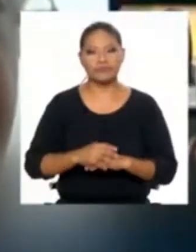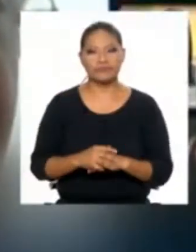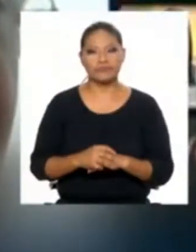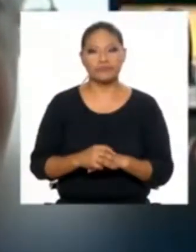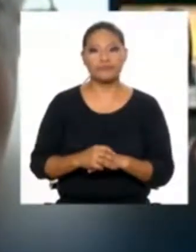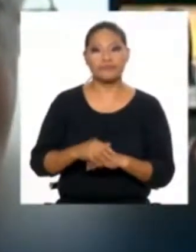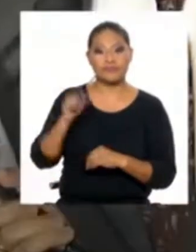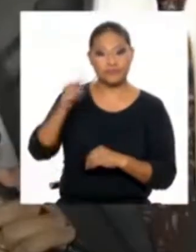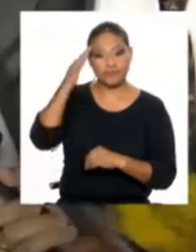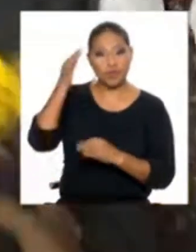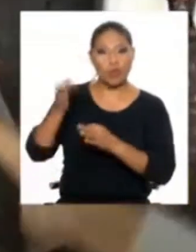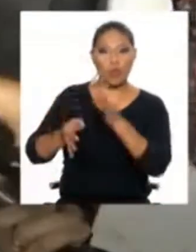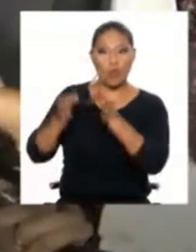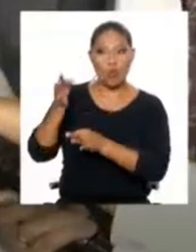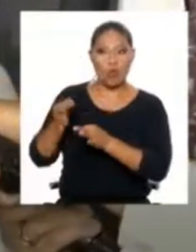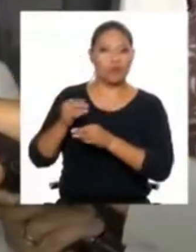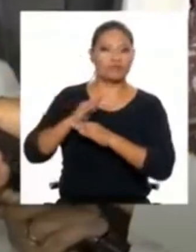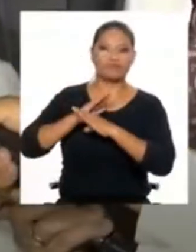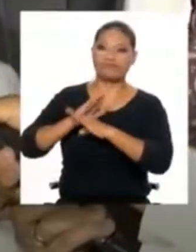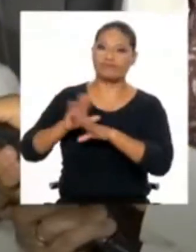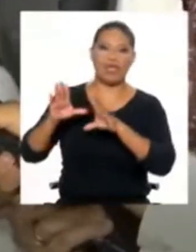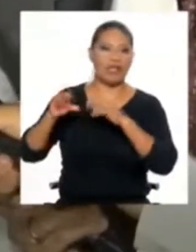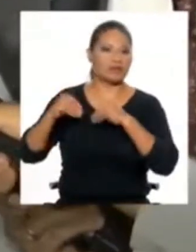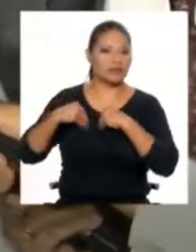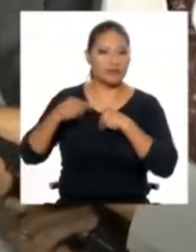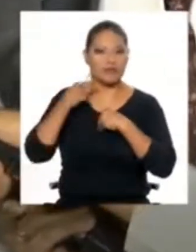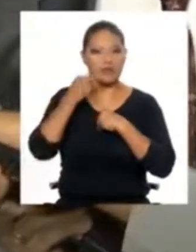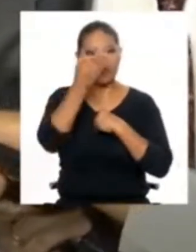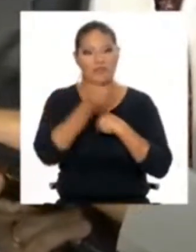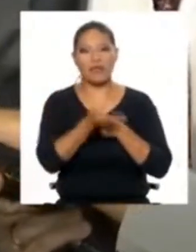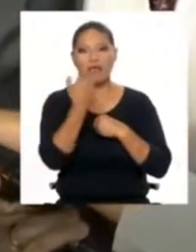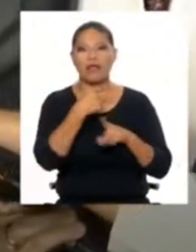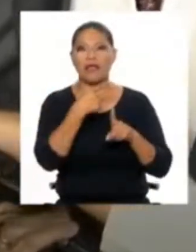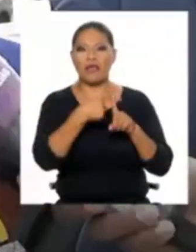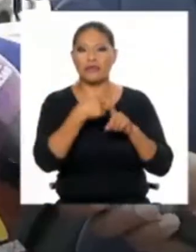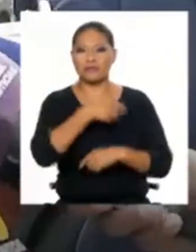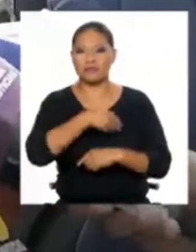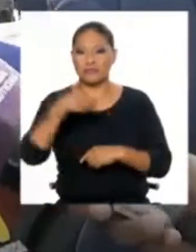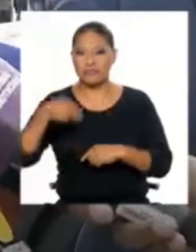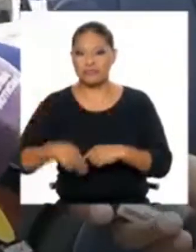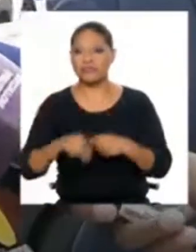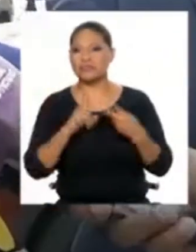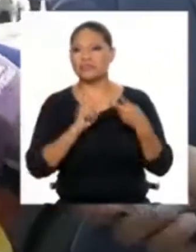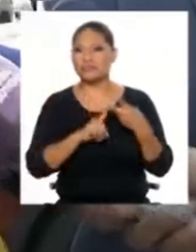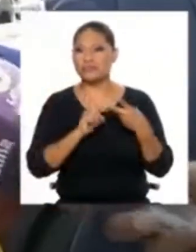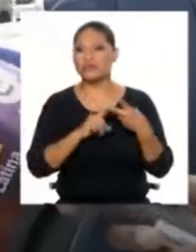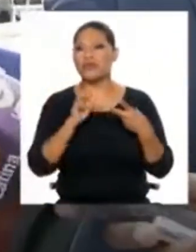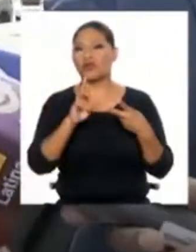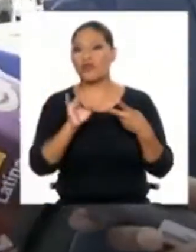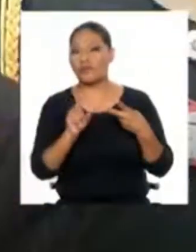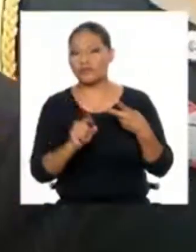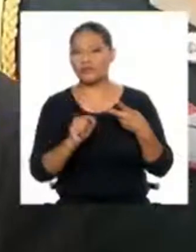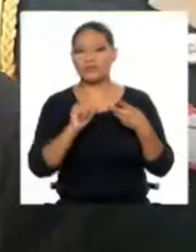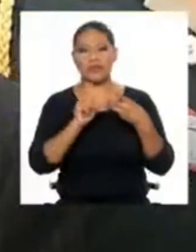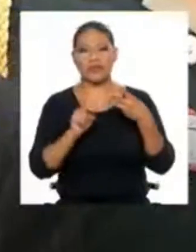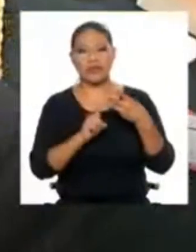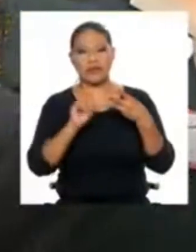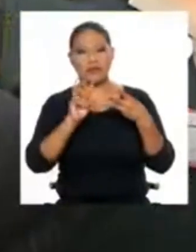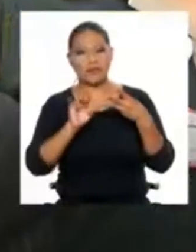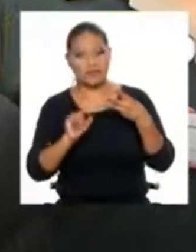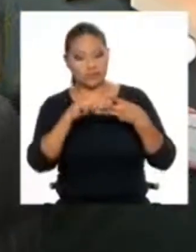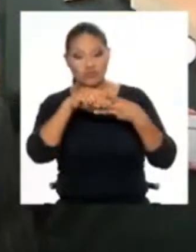Juez rechazó finalmente el pedido de prisión preventiva contra los exministros Betsy Chávez, Roberto Sánchez y Willy Huerta. Los tres